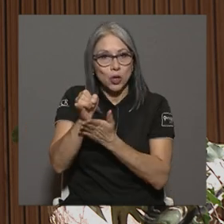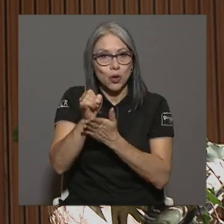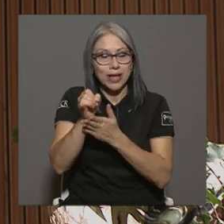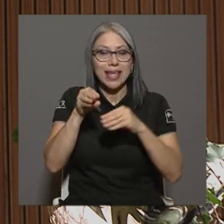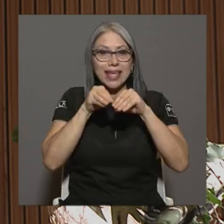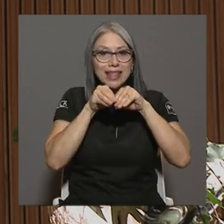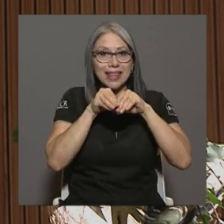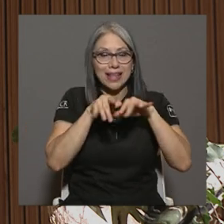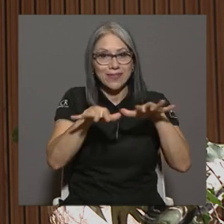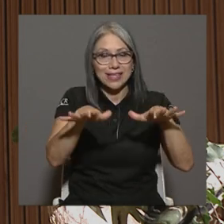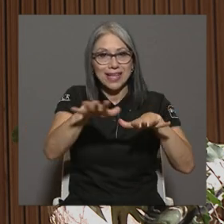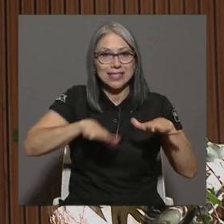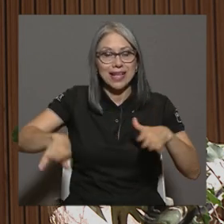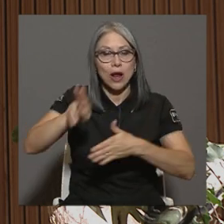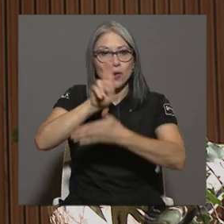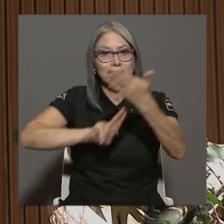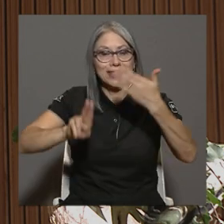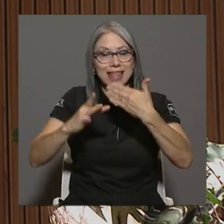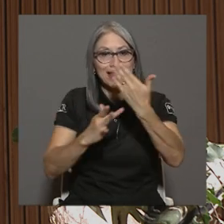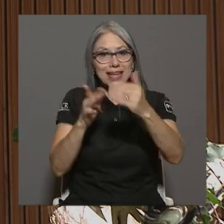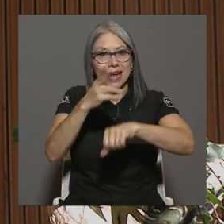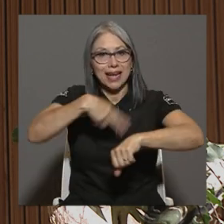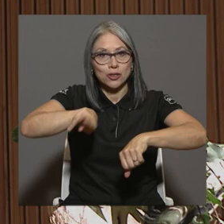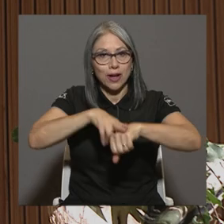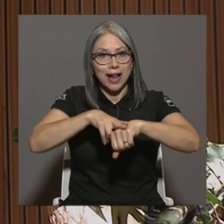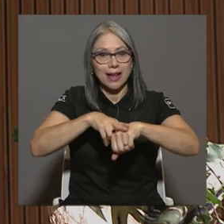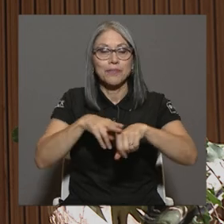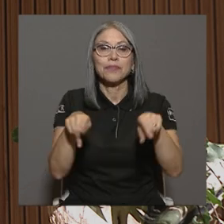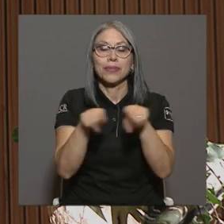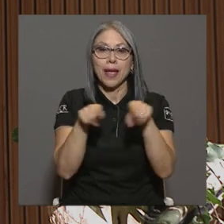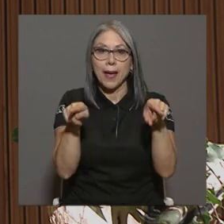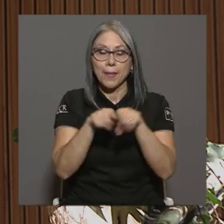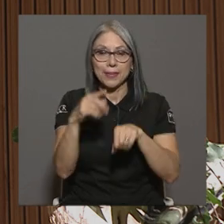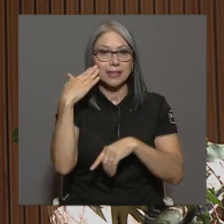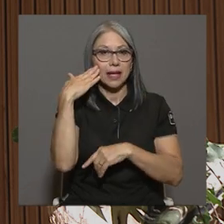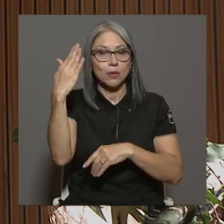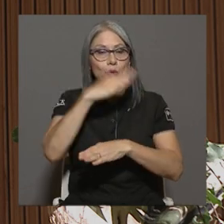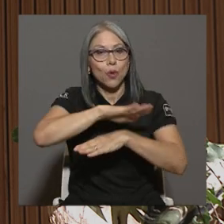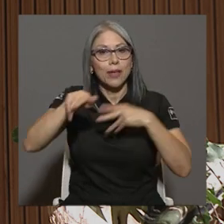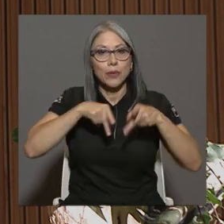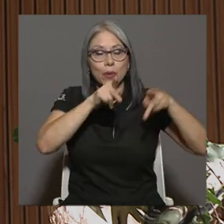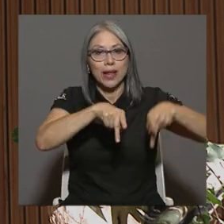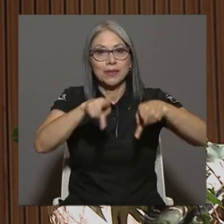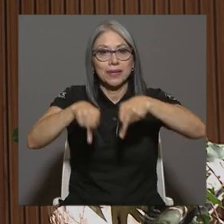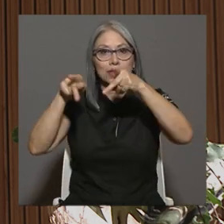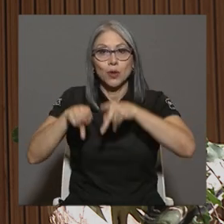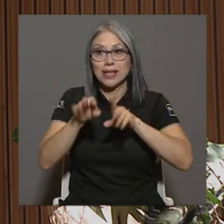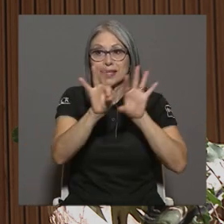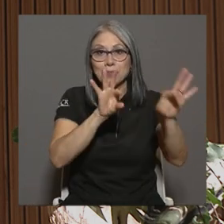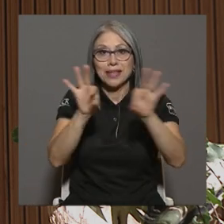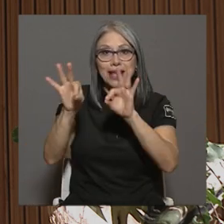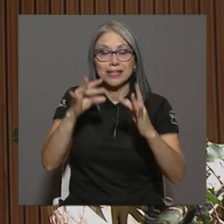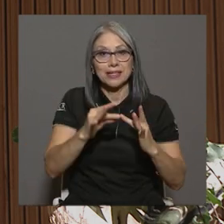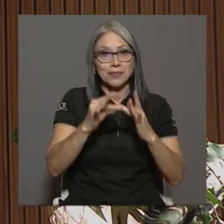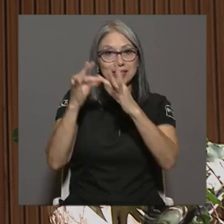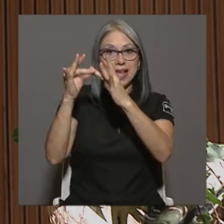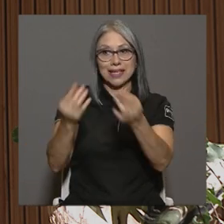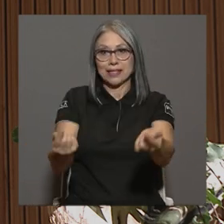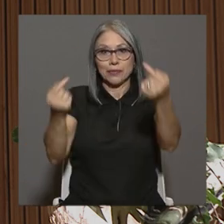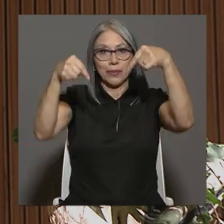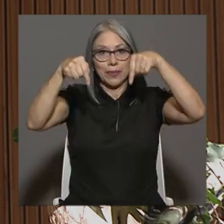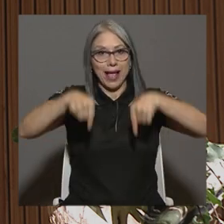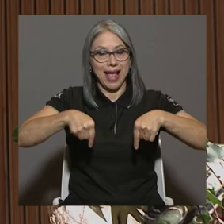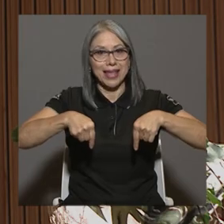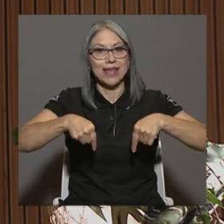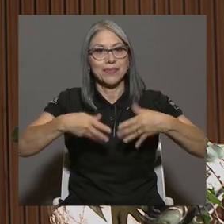Transferencias de la Universidad Técnica Nacional, así como saludo a todas las personas invitadas especiales que nos acompañan